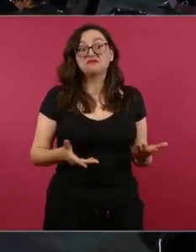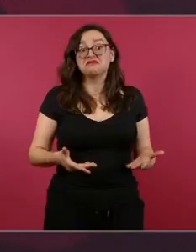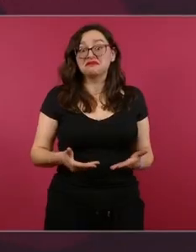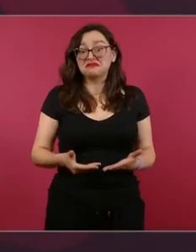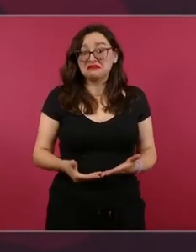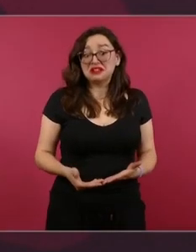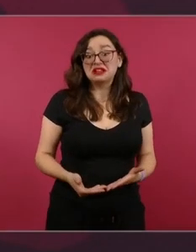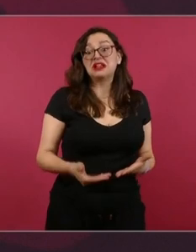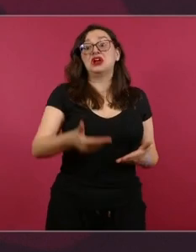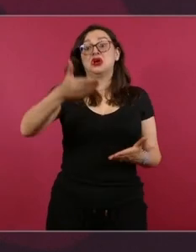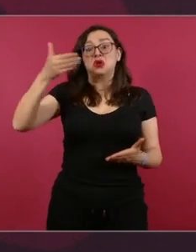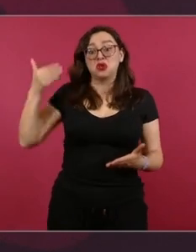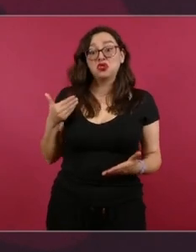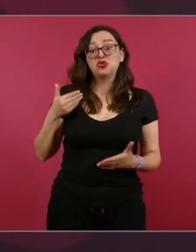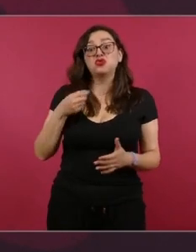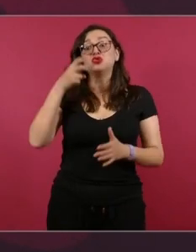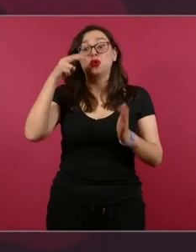No, no, no, no, no, no, no, no.